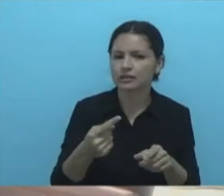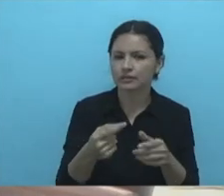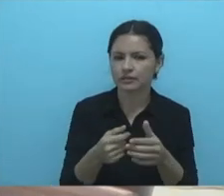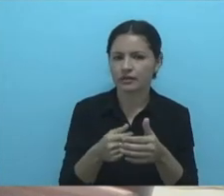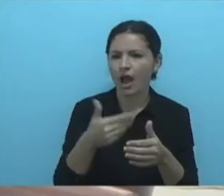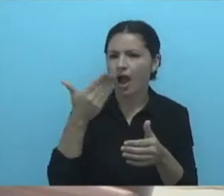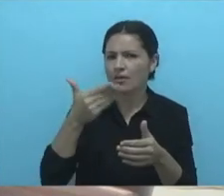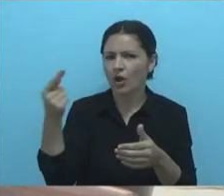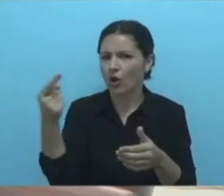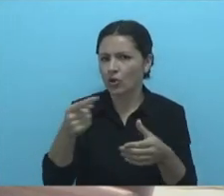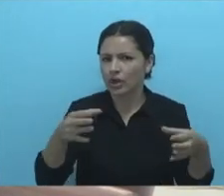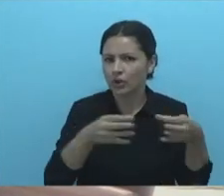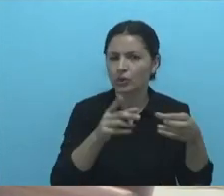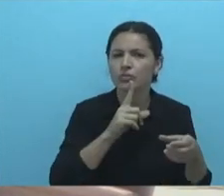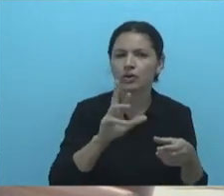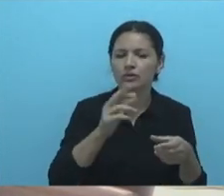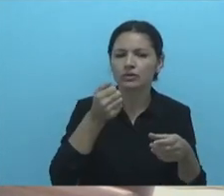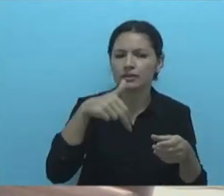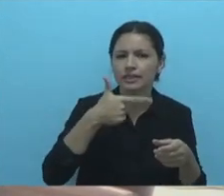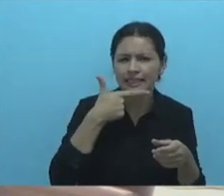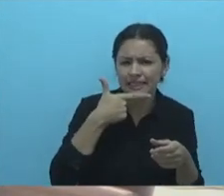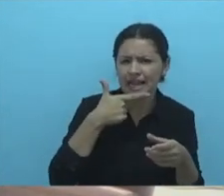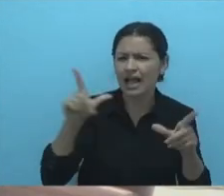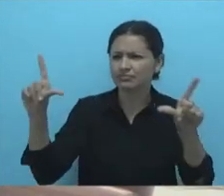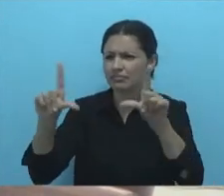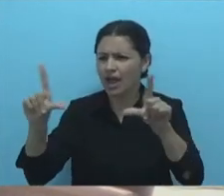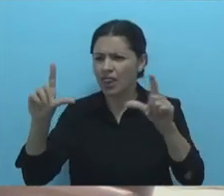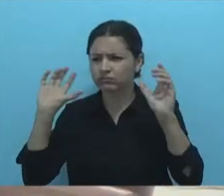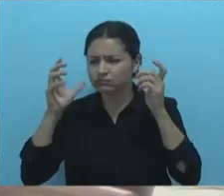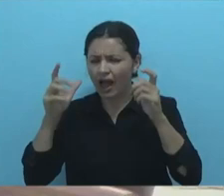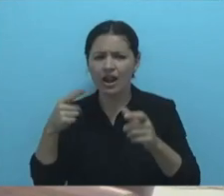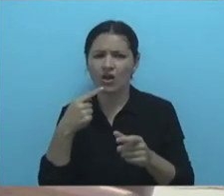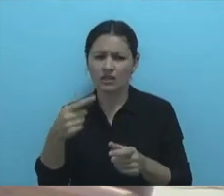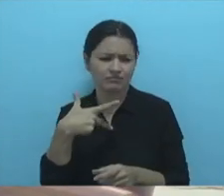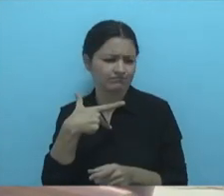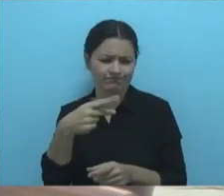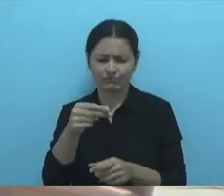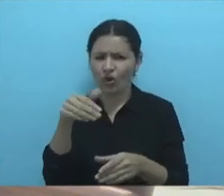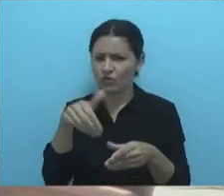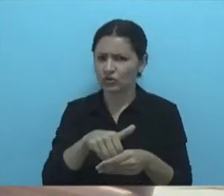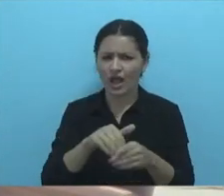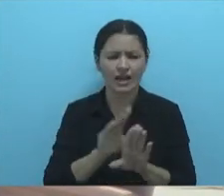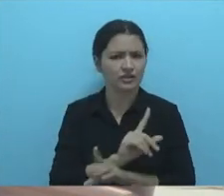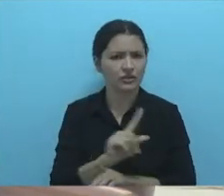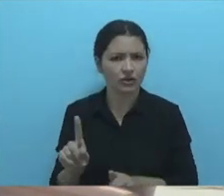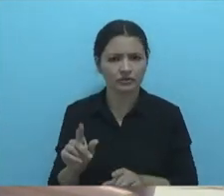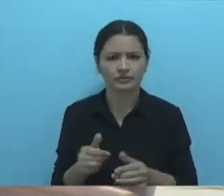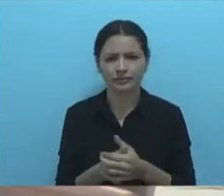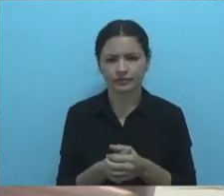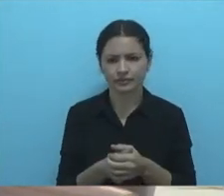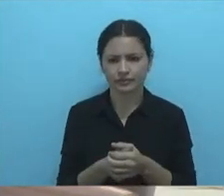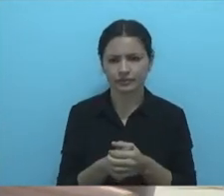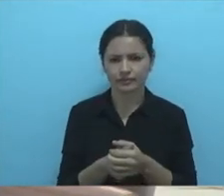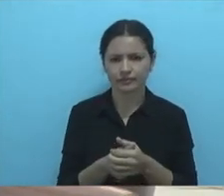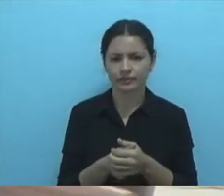hablando mal del colectivo travesti trans por todos los medios de comunicación y negándose sistemáticamente la ampliación de derechos